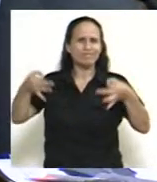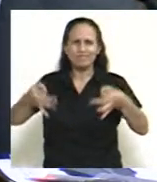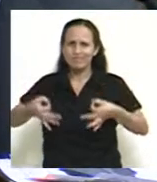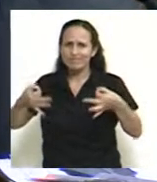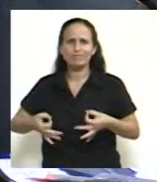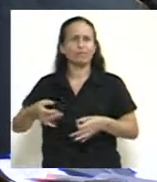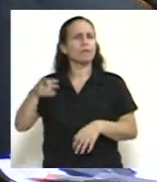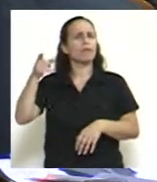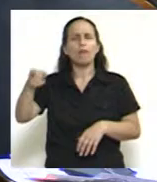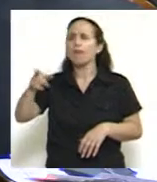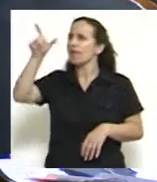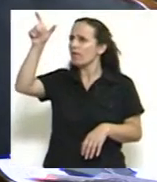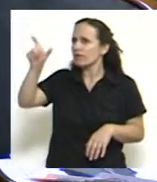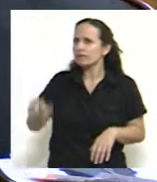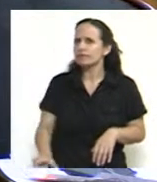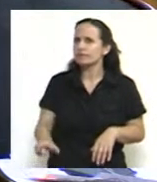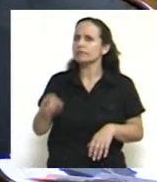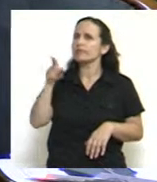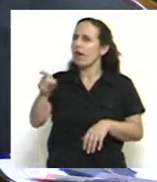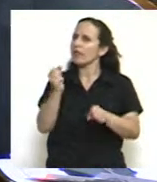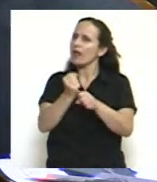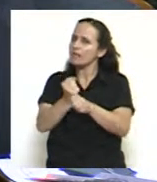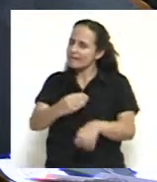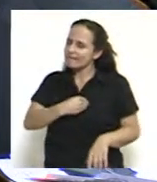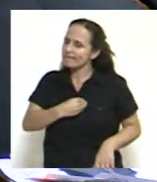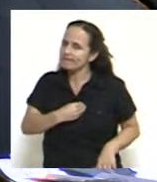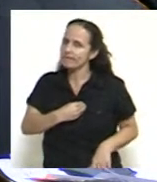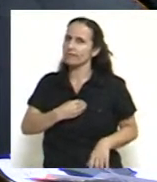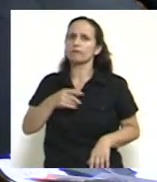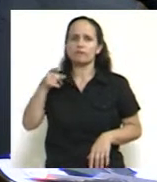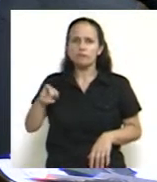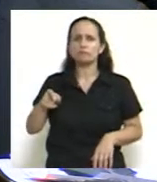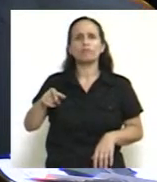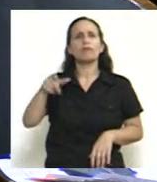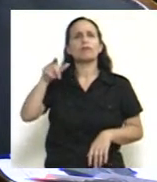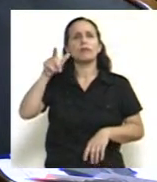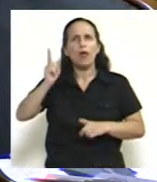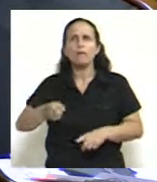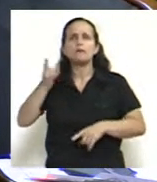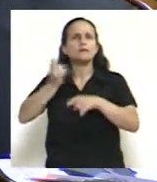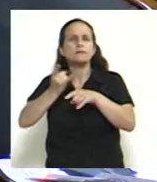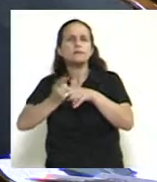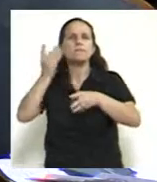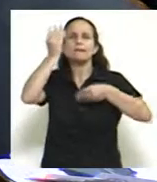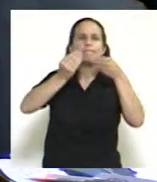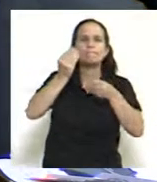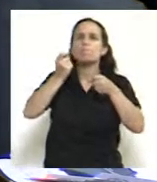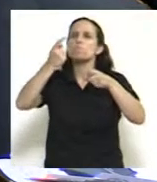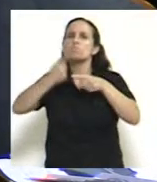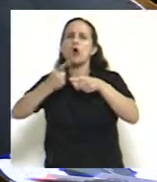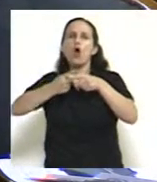además de tener una gran contracción al trabajo, es de seria preocupación por